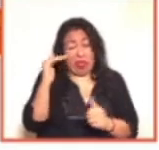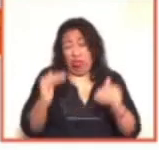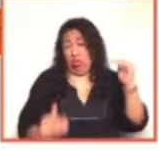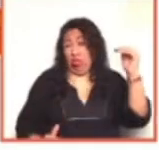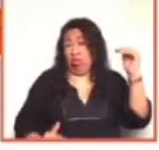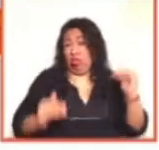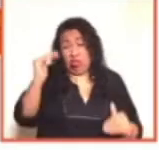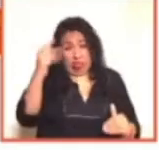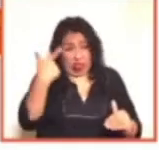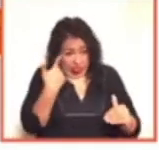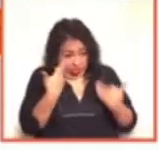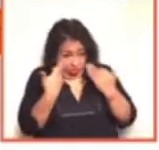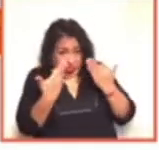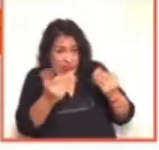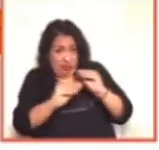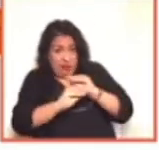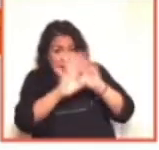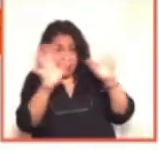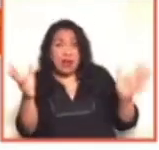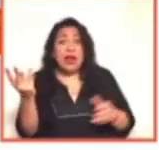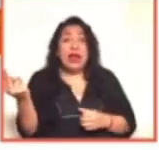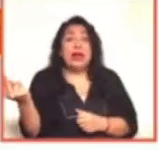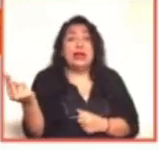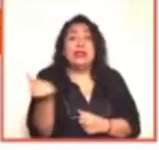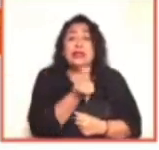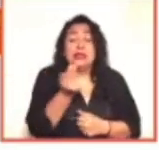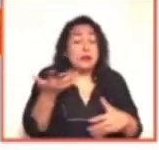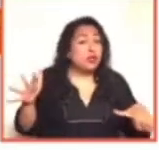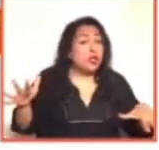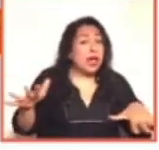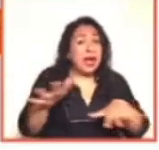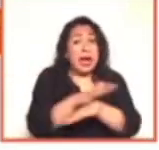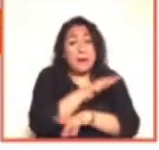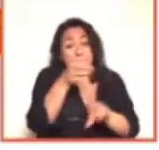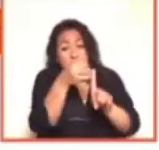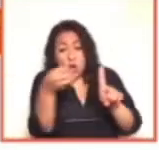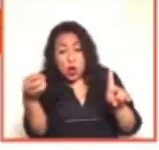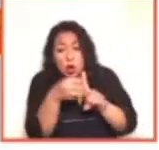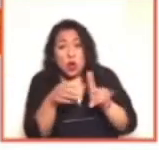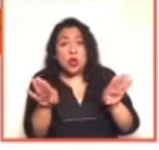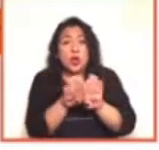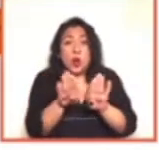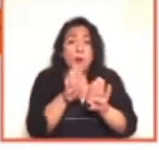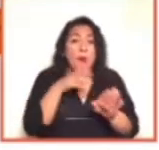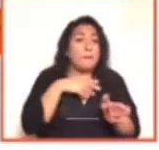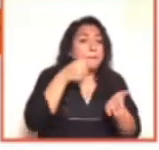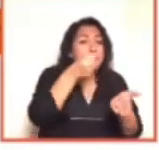undeniable. And we need to restructure the way we fund these organizations.